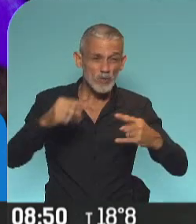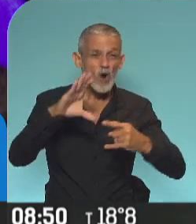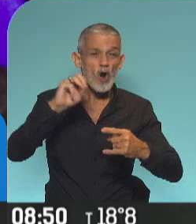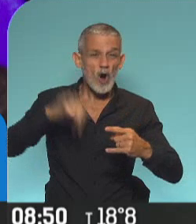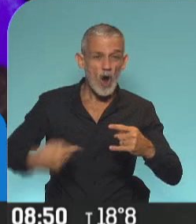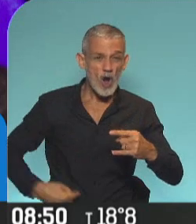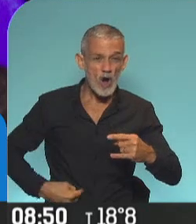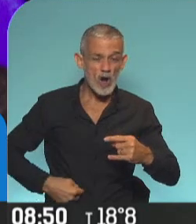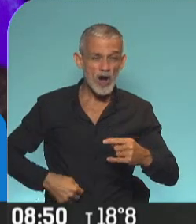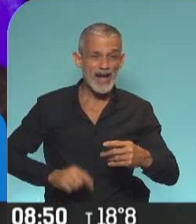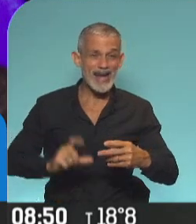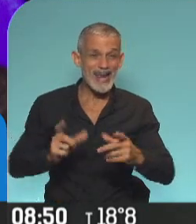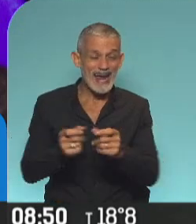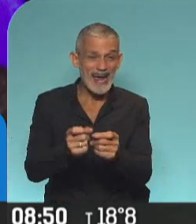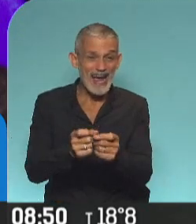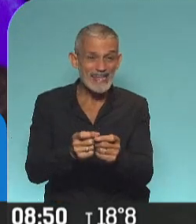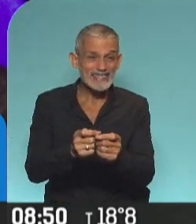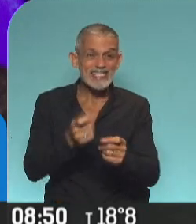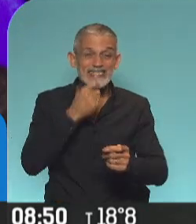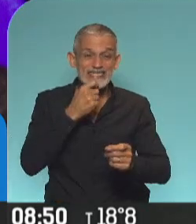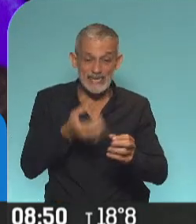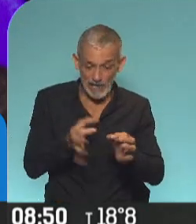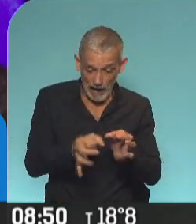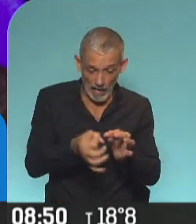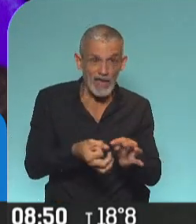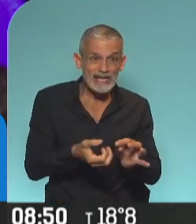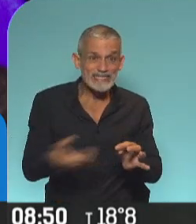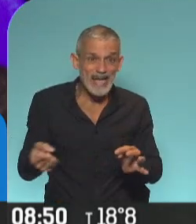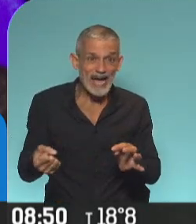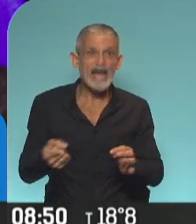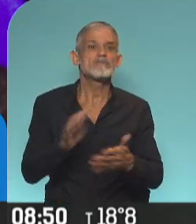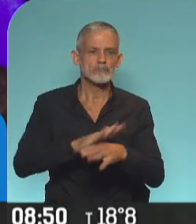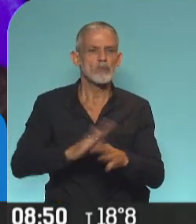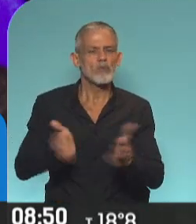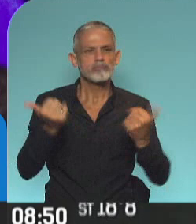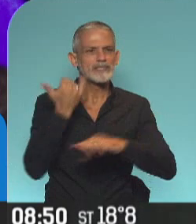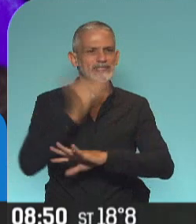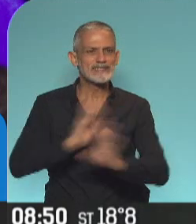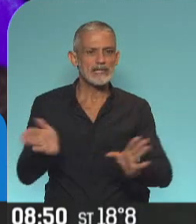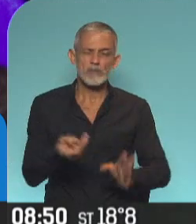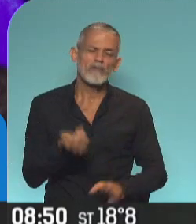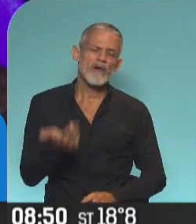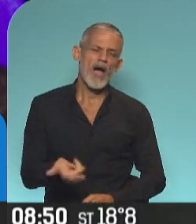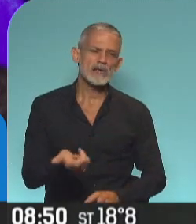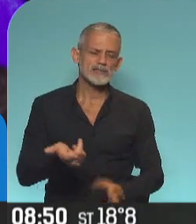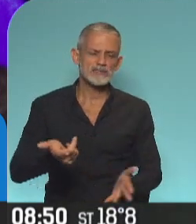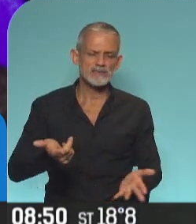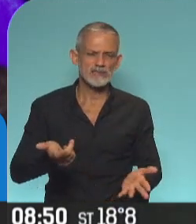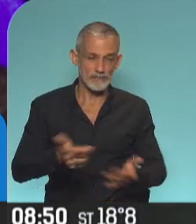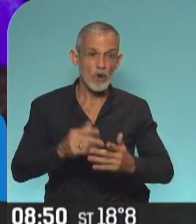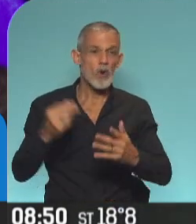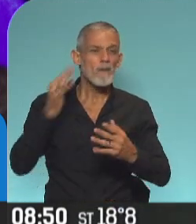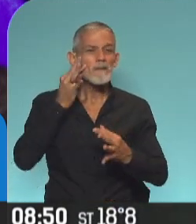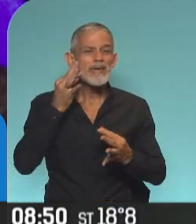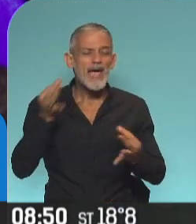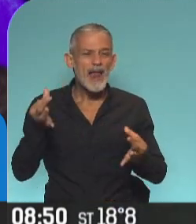cáncer de colon uno se cura si saca el poli o sea es eso es el el alto más sencillo los dermatólogos curas a